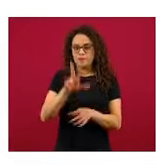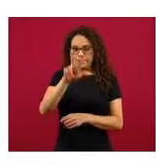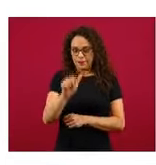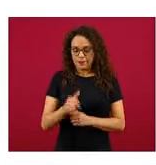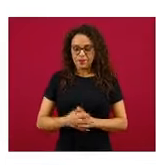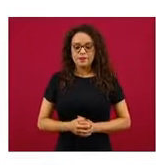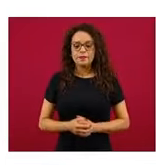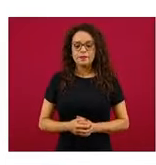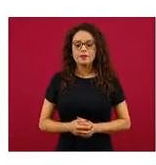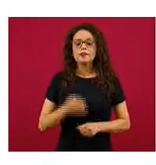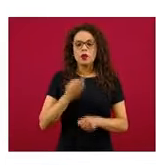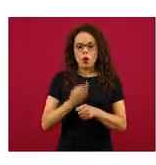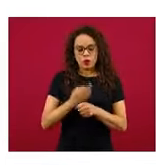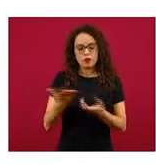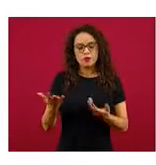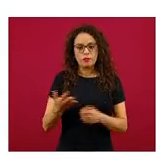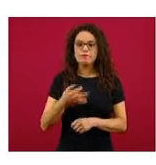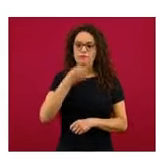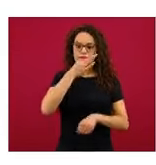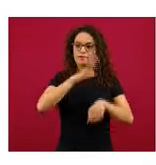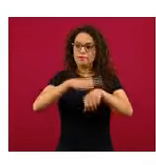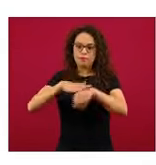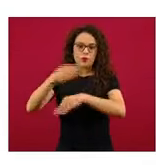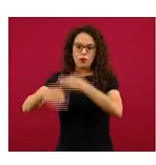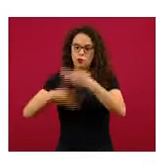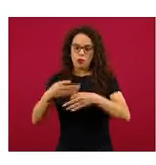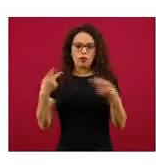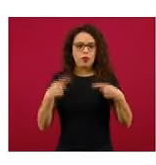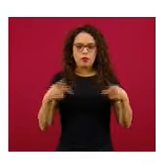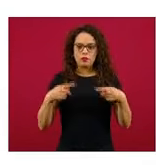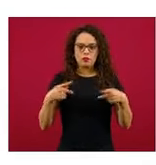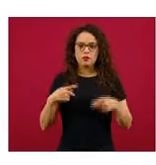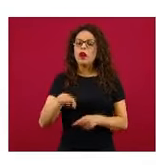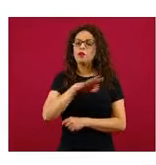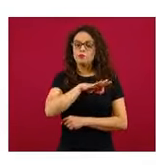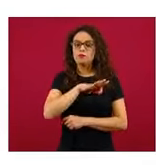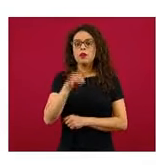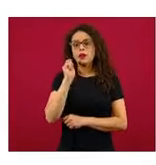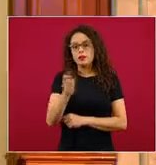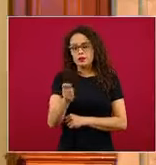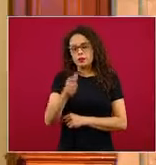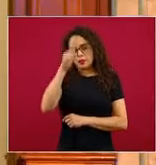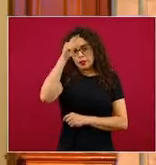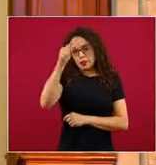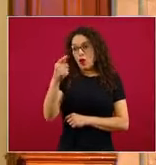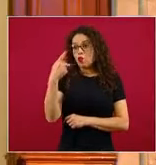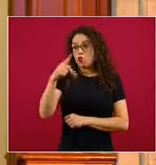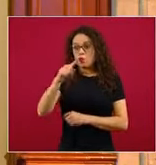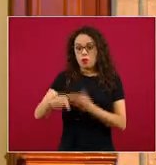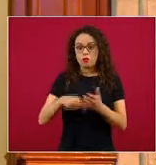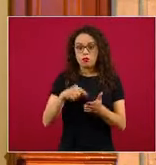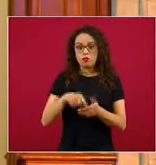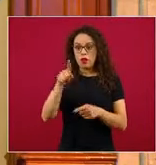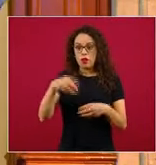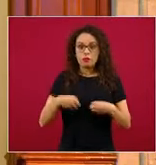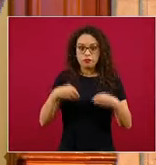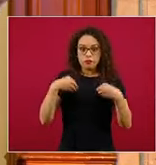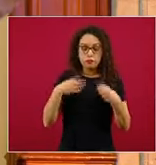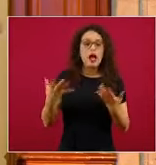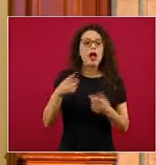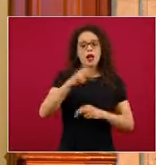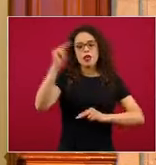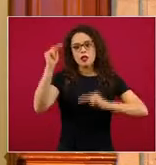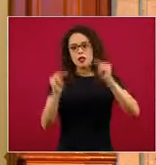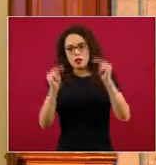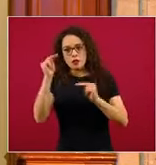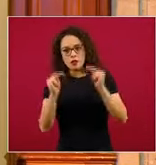a todas las personas para que de manera directa puedan identificar la entidad federativa, es decir, el nivel de riesgo en el cual